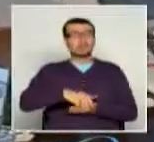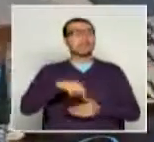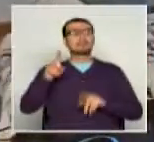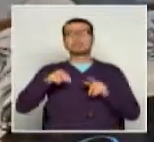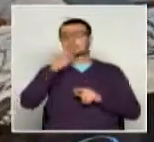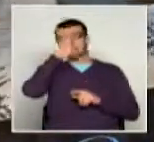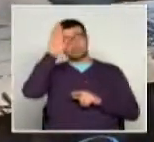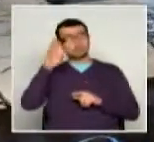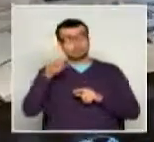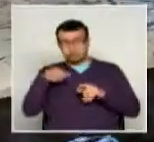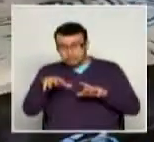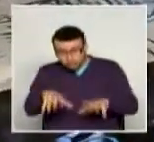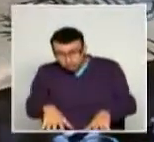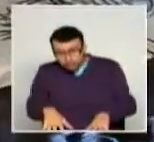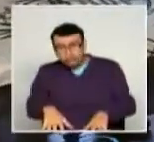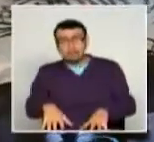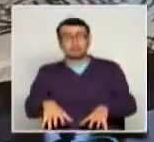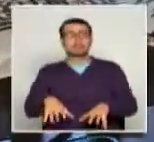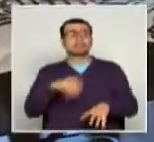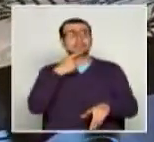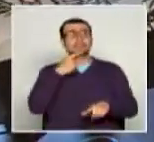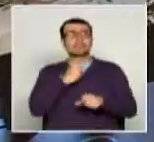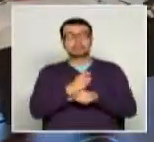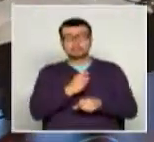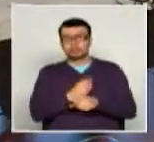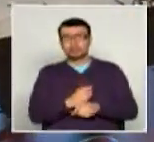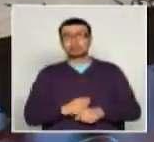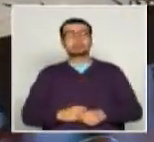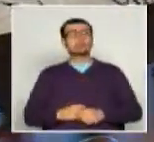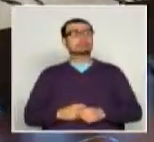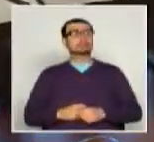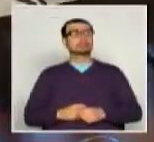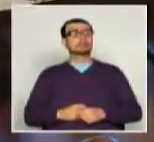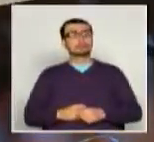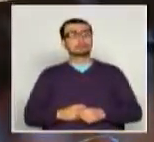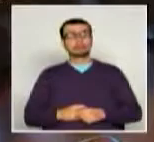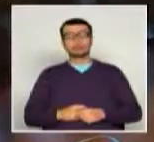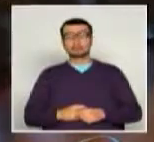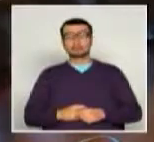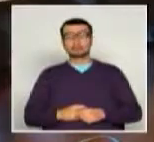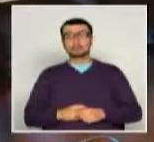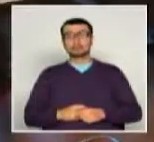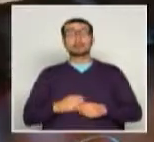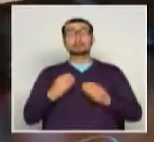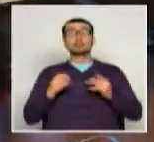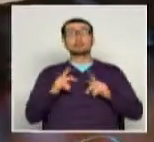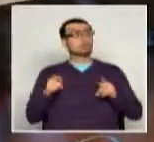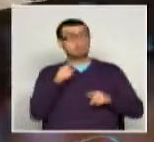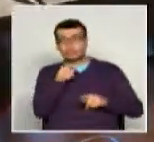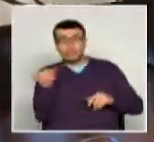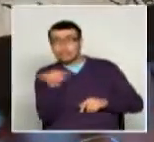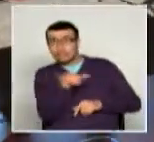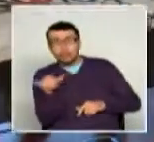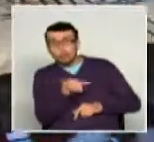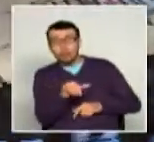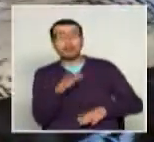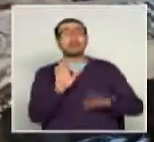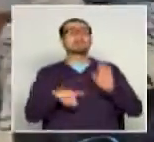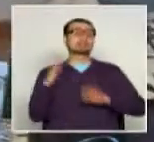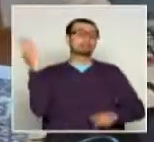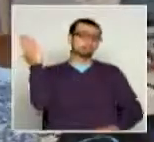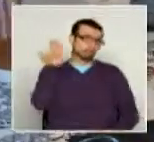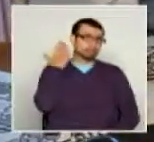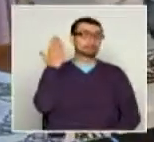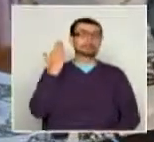hace generalmente. Hasta el piso, llega hasta el piso. Eso es el error. Eso. Mire que la gente muchas veces se para así.